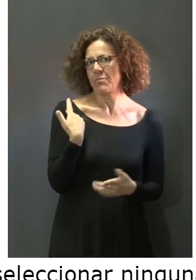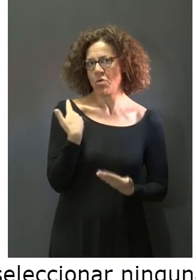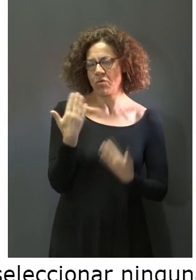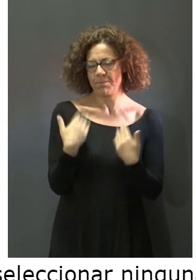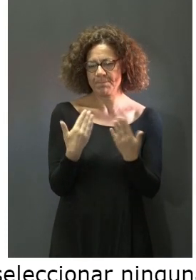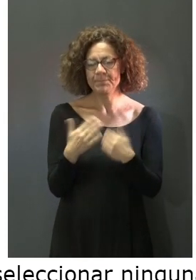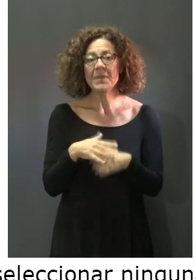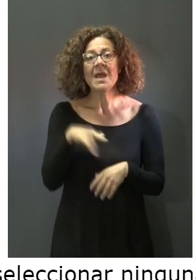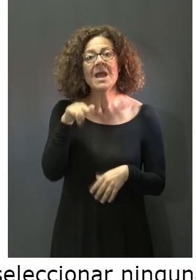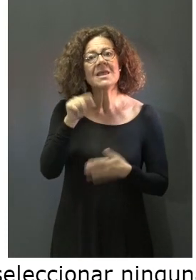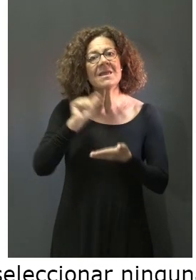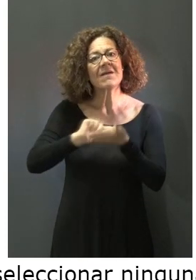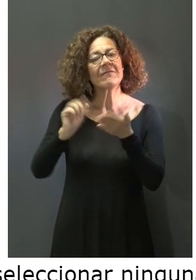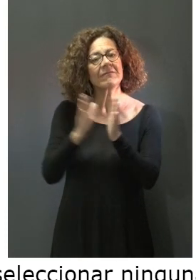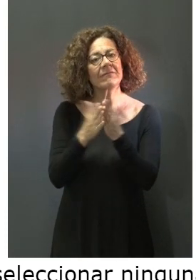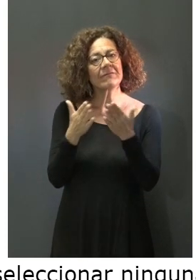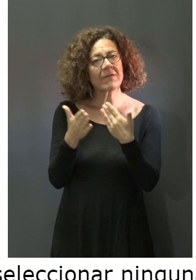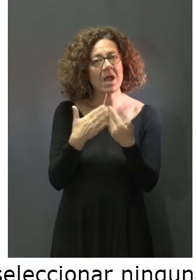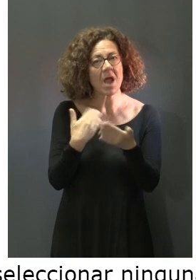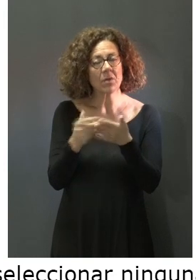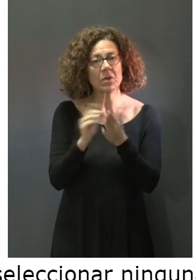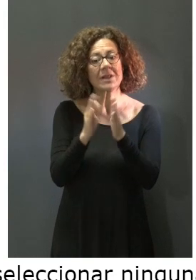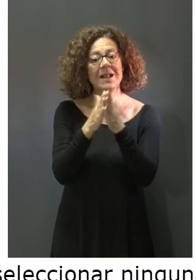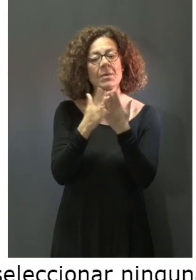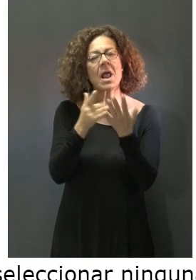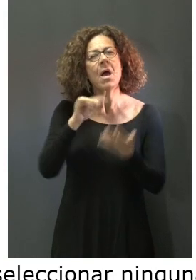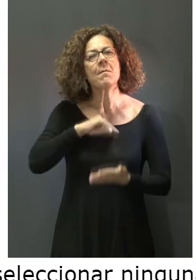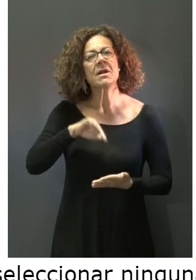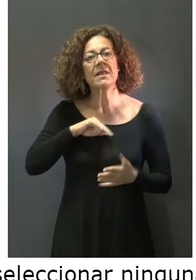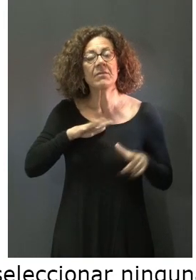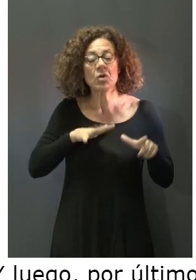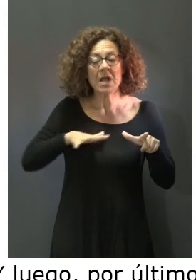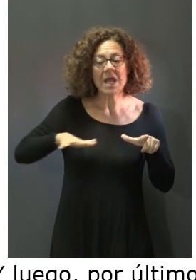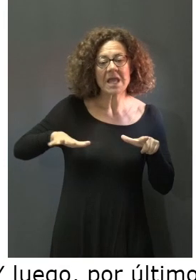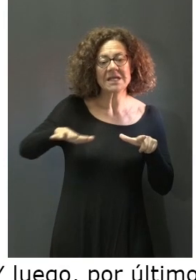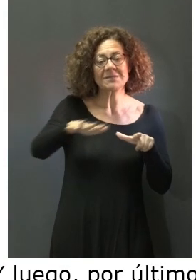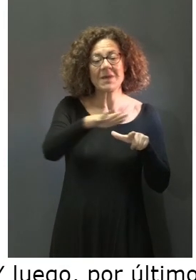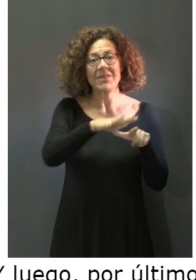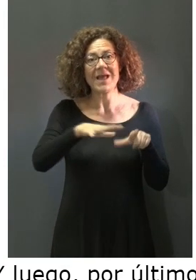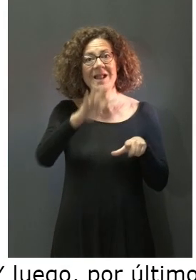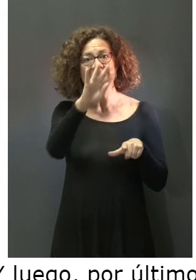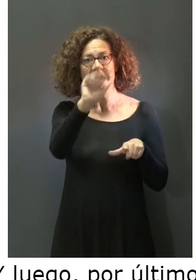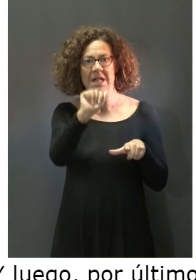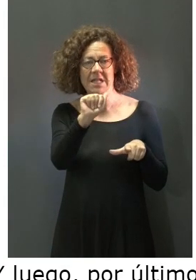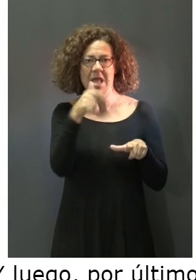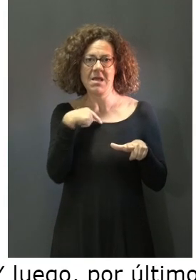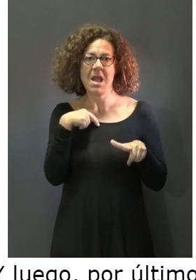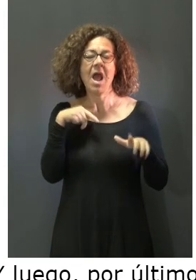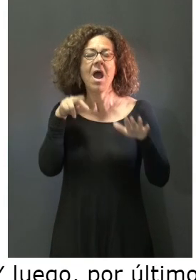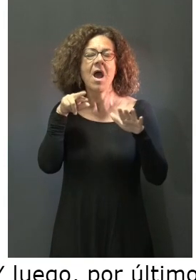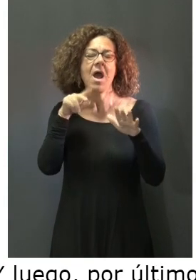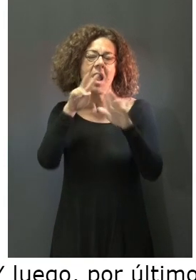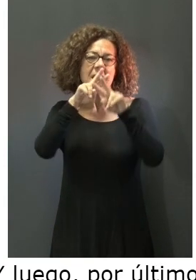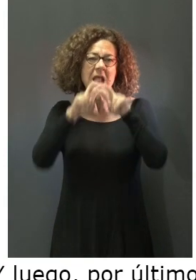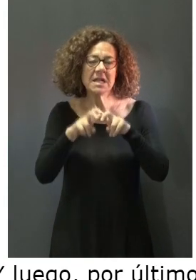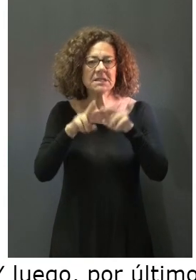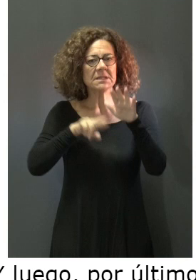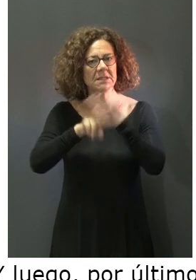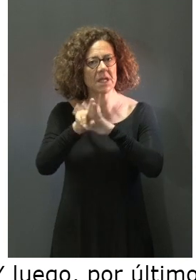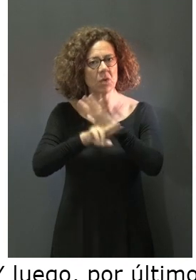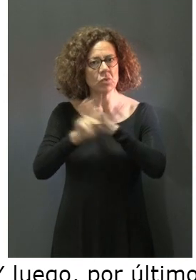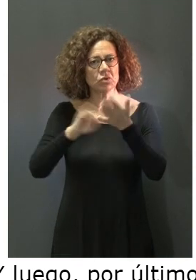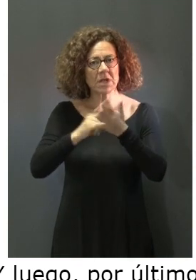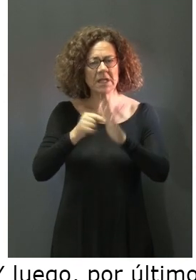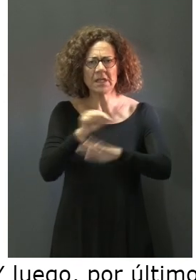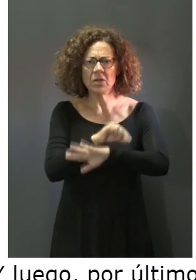Y ella es autora de un libro que se llama La percepción espacial y el TEA, Análisis de Recursos Arquitectónicos. Fue